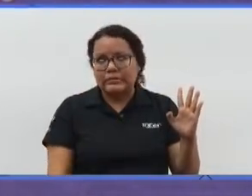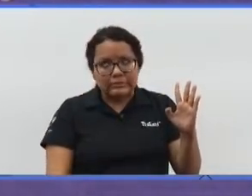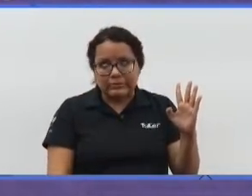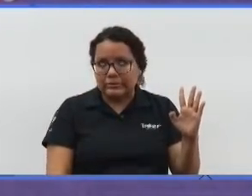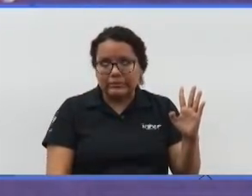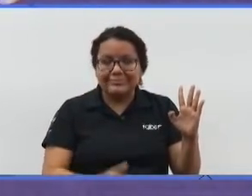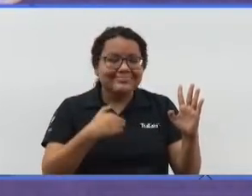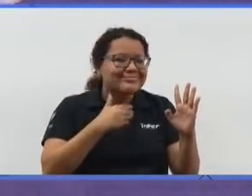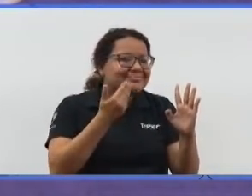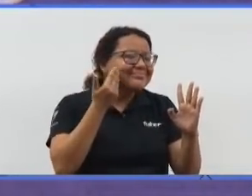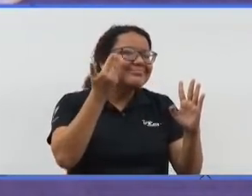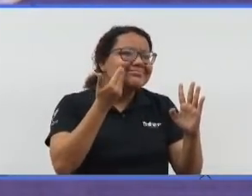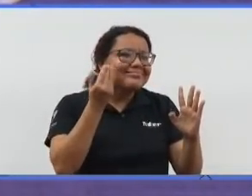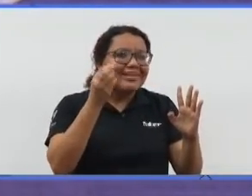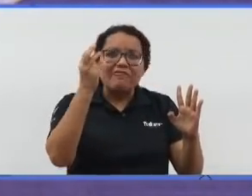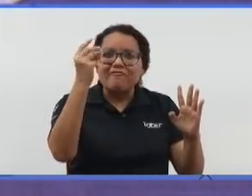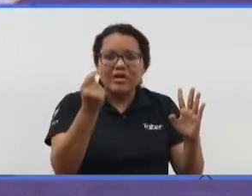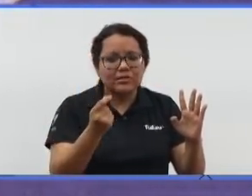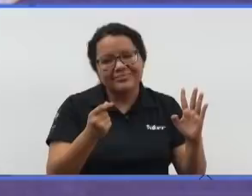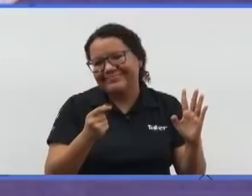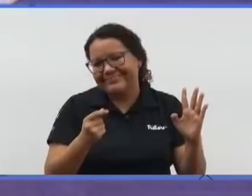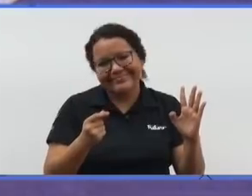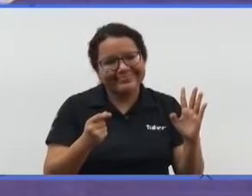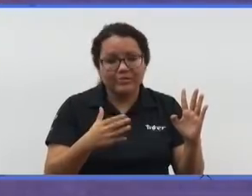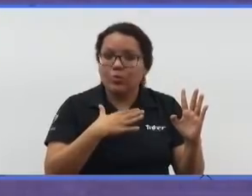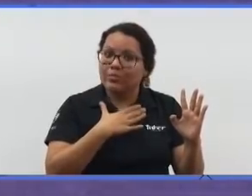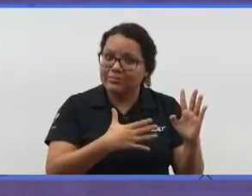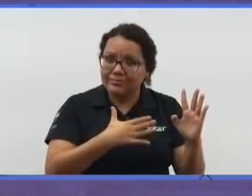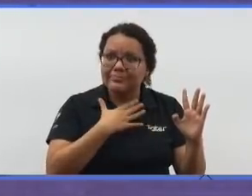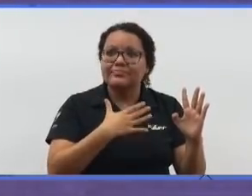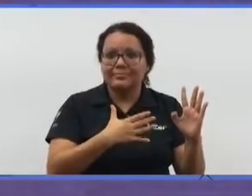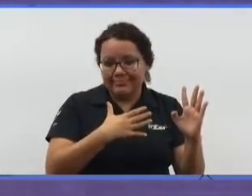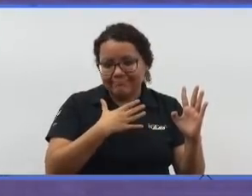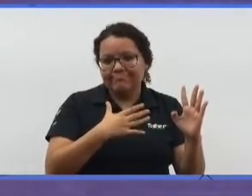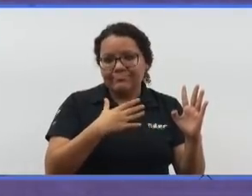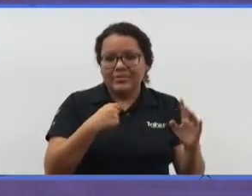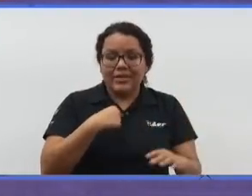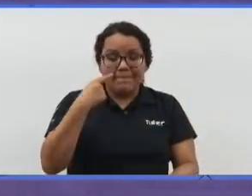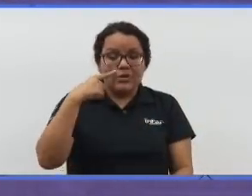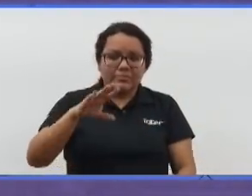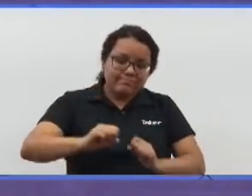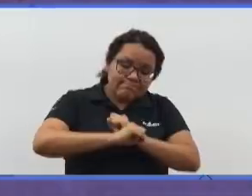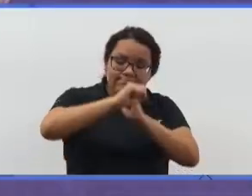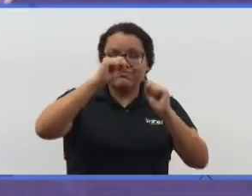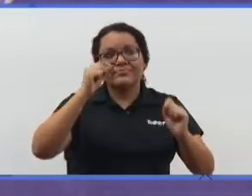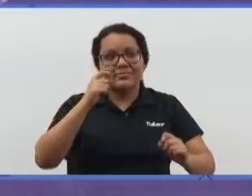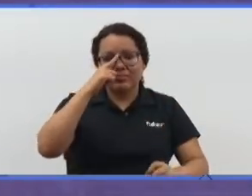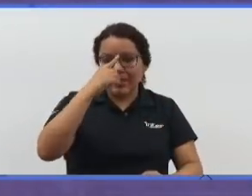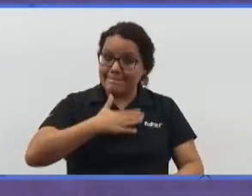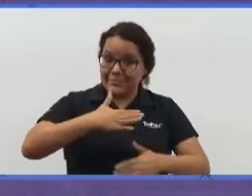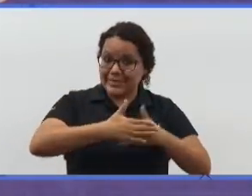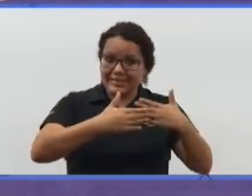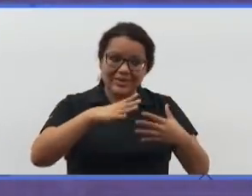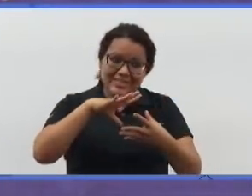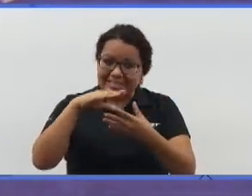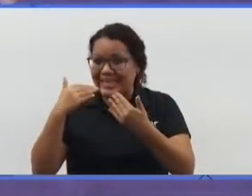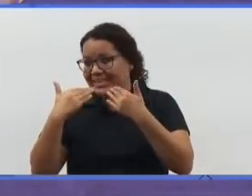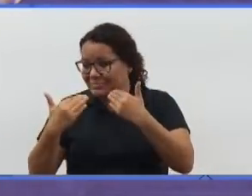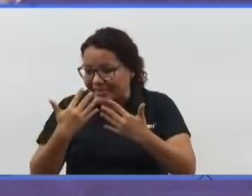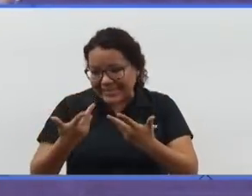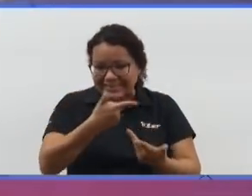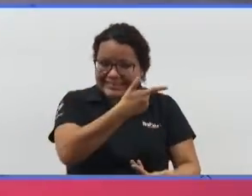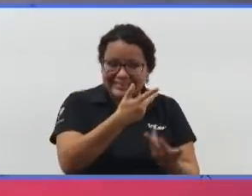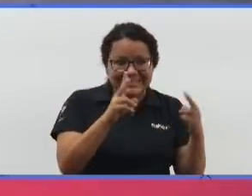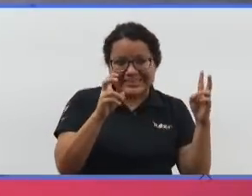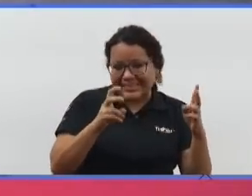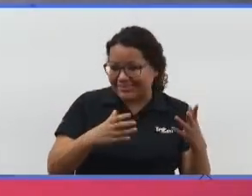usted cree que fácil usted qué fácil levantarse y explicar la misiva del relajo ese te crees que es fácil no es fácil